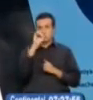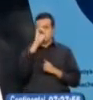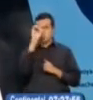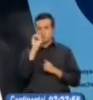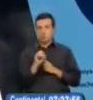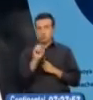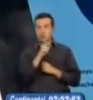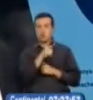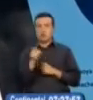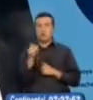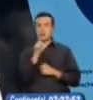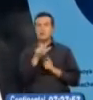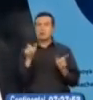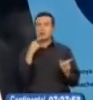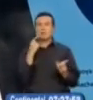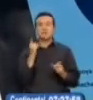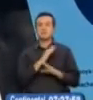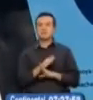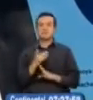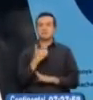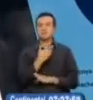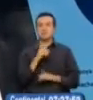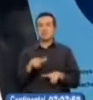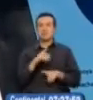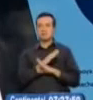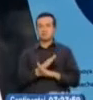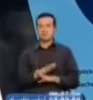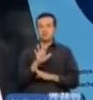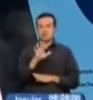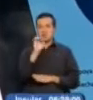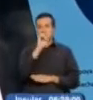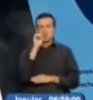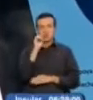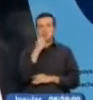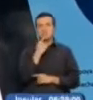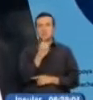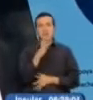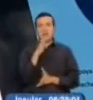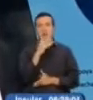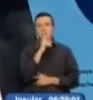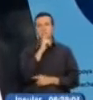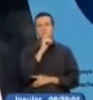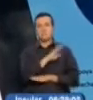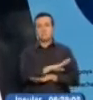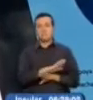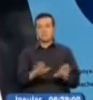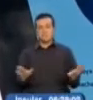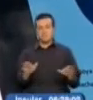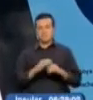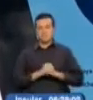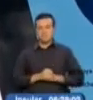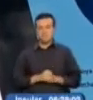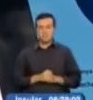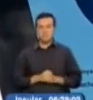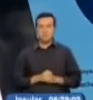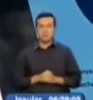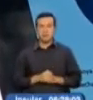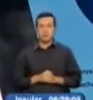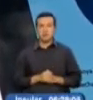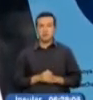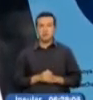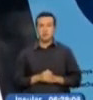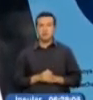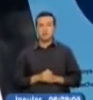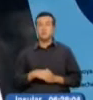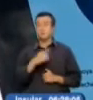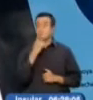15,8% dice que rechaza al nuevo gobierno. Un 5% no se pronuncia de ninguna manera en este momento.